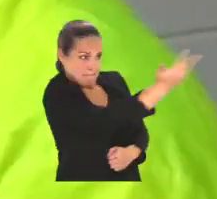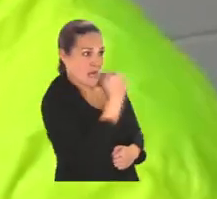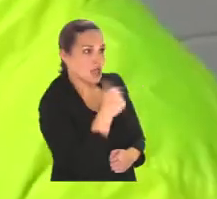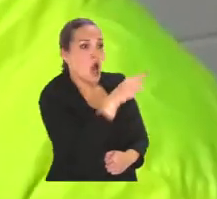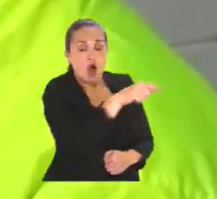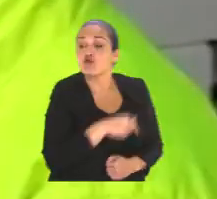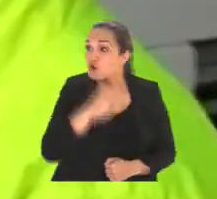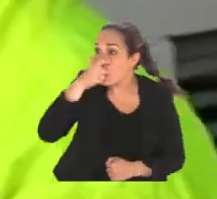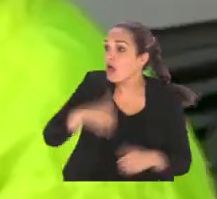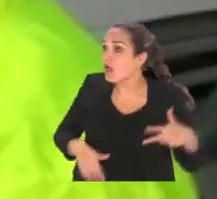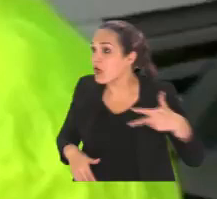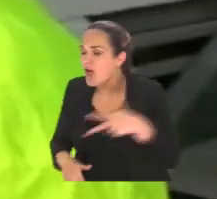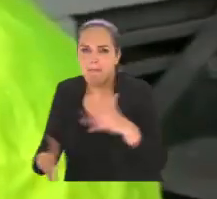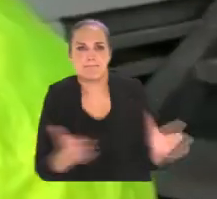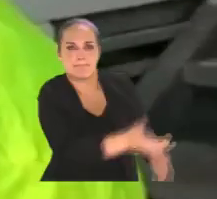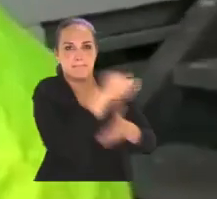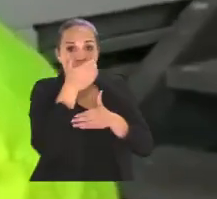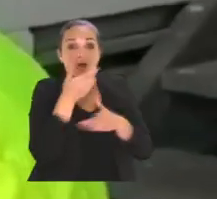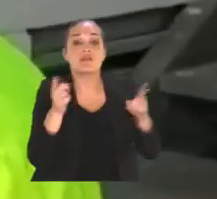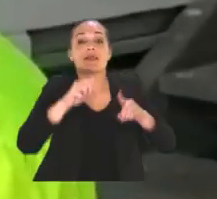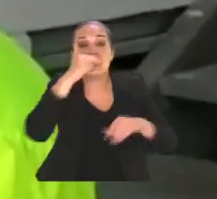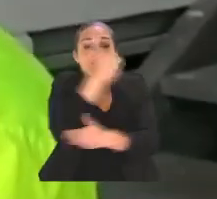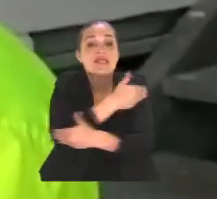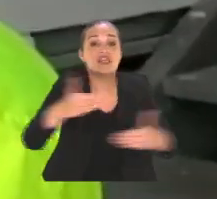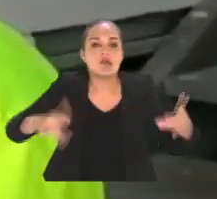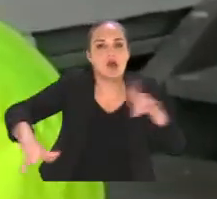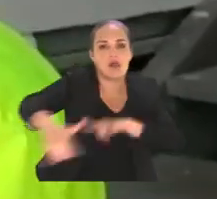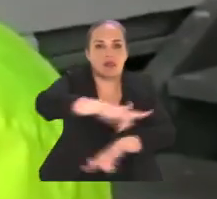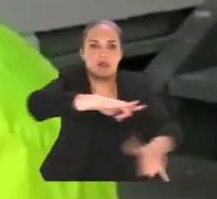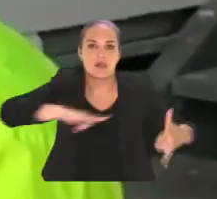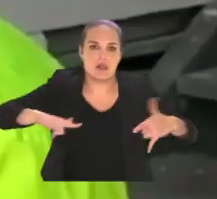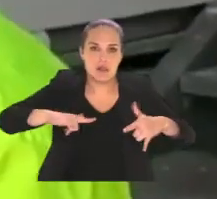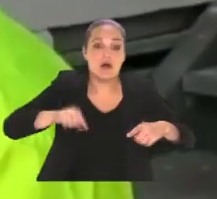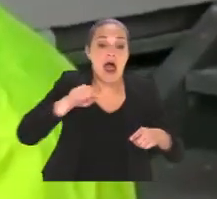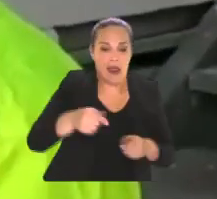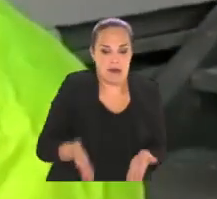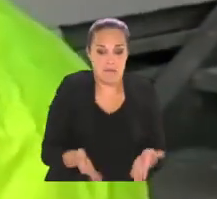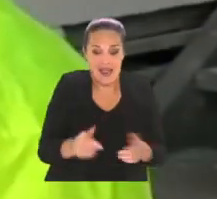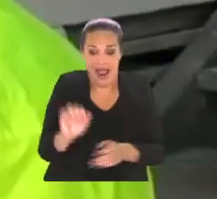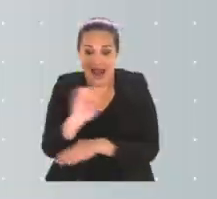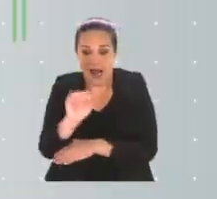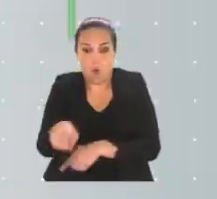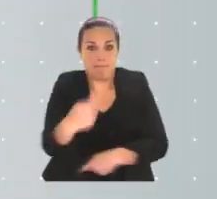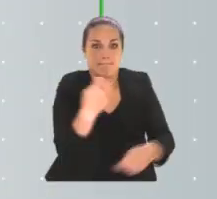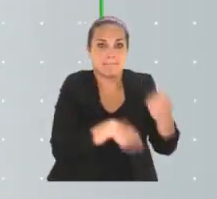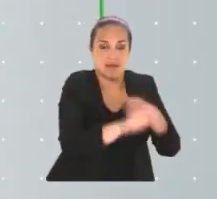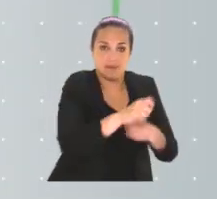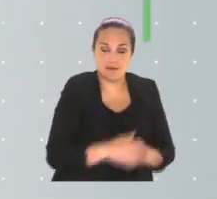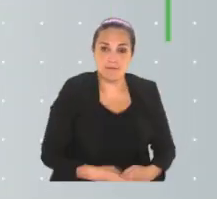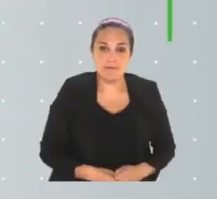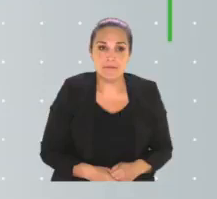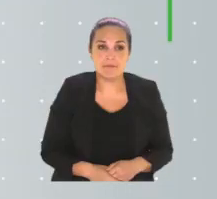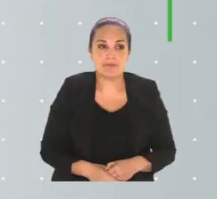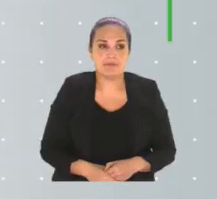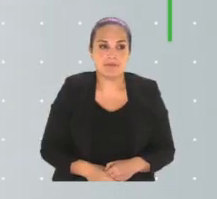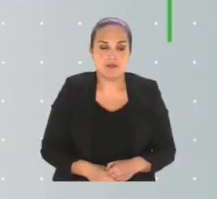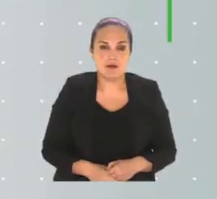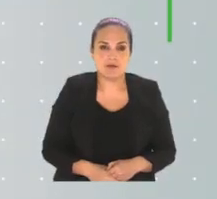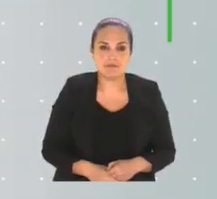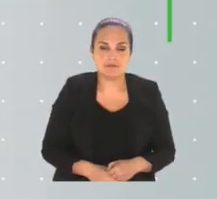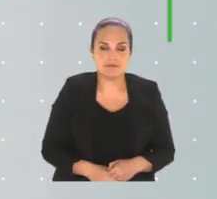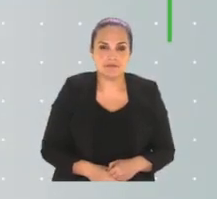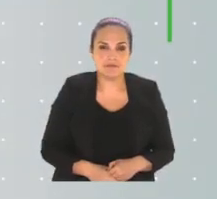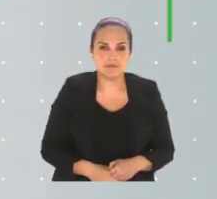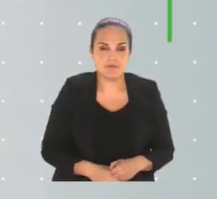Incluso instrumentalizaban a menores de edad para vender los carros de las personas a las que secuestraban. El man sale de Bogotá.